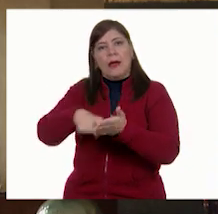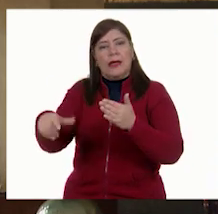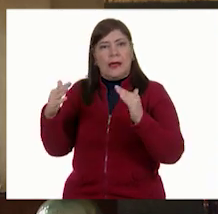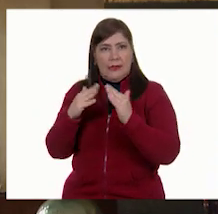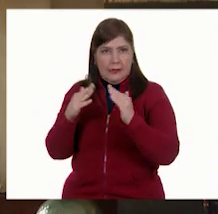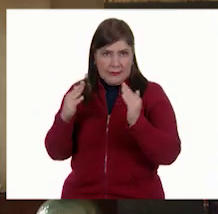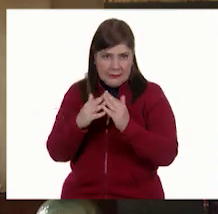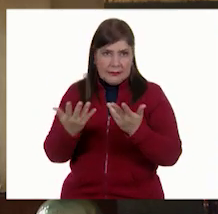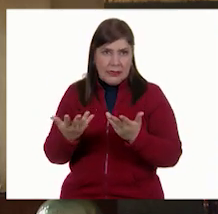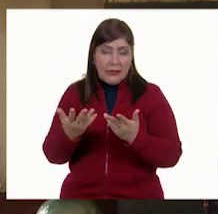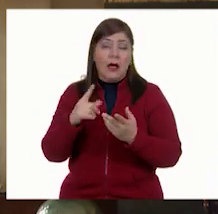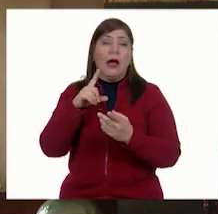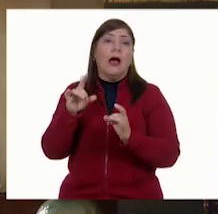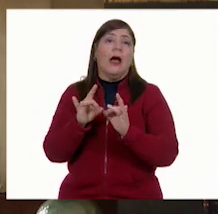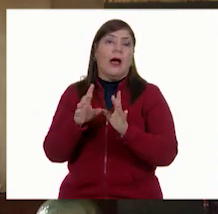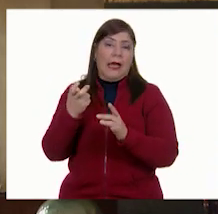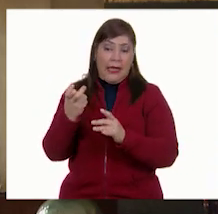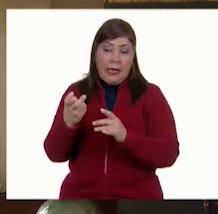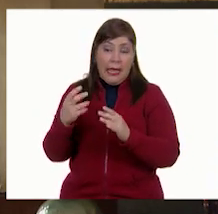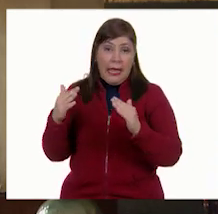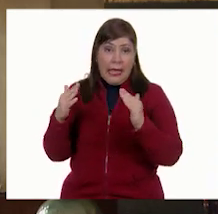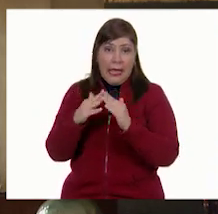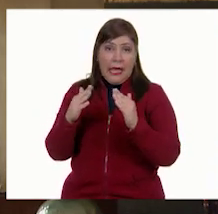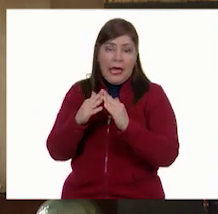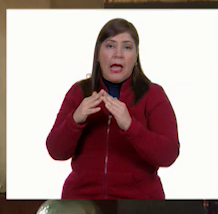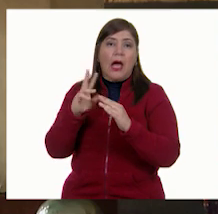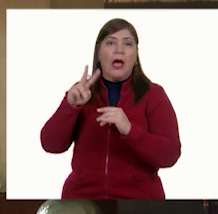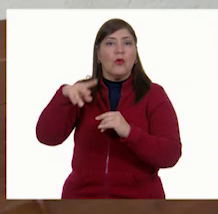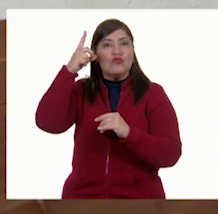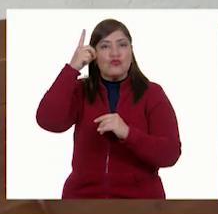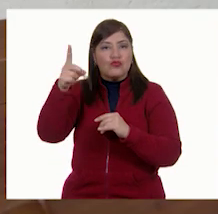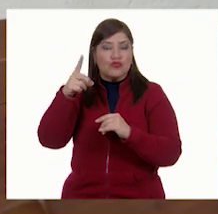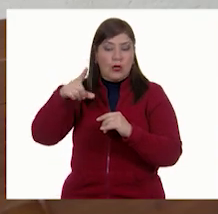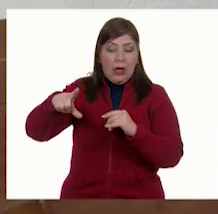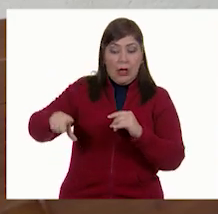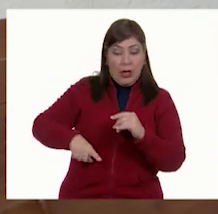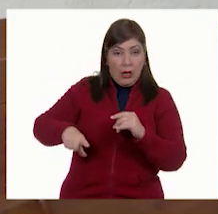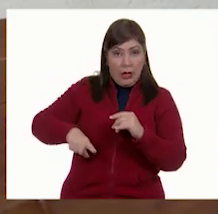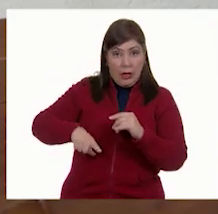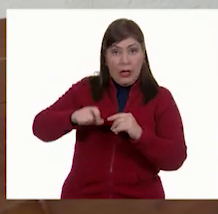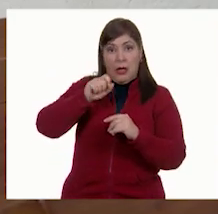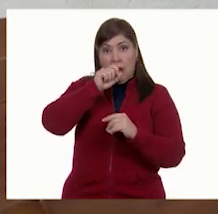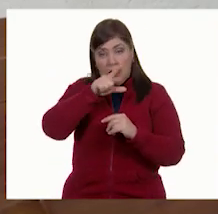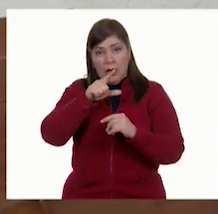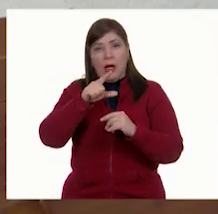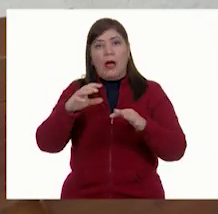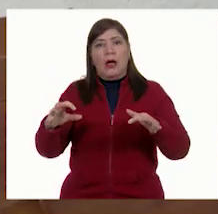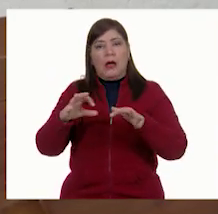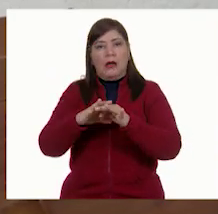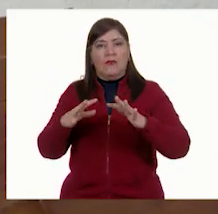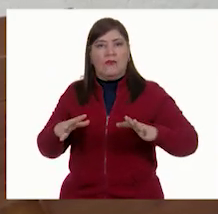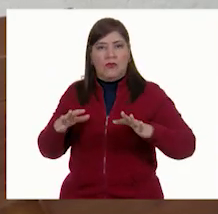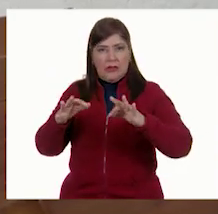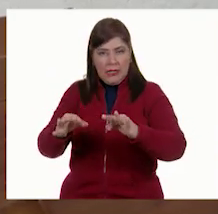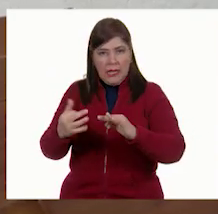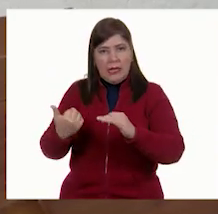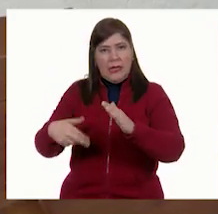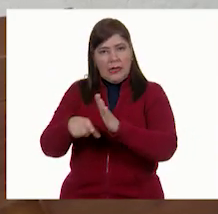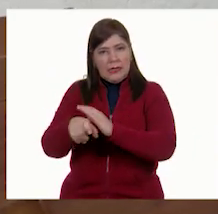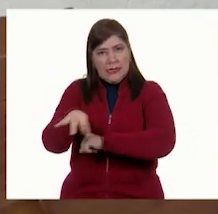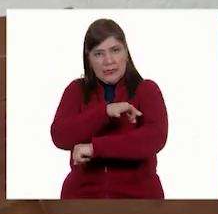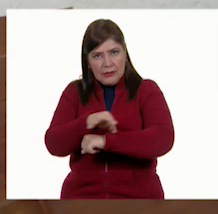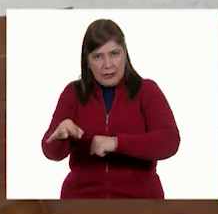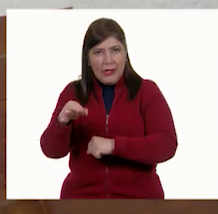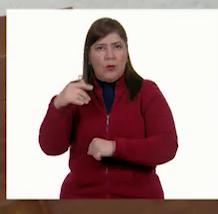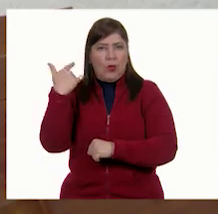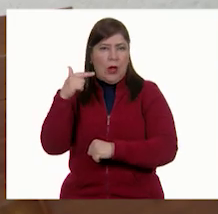por eso que la casa es una copropiedad del gobierno de Jalisco y de la Fundación de Arquitectura Tapatía